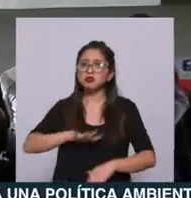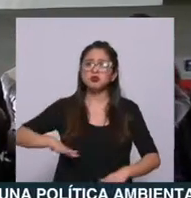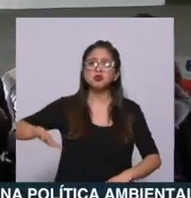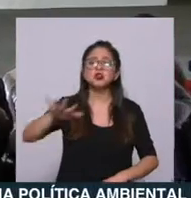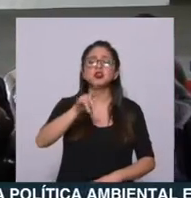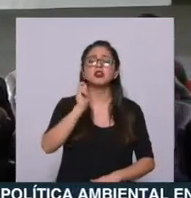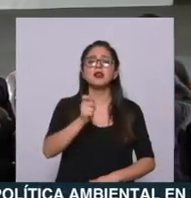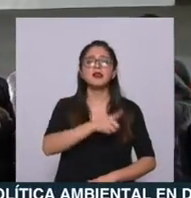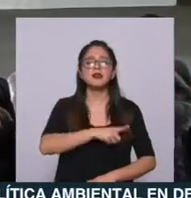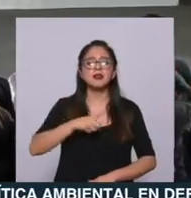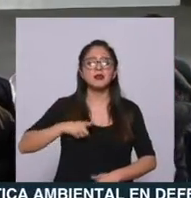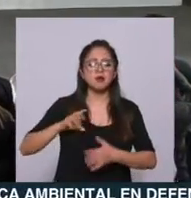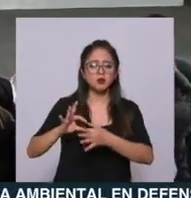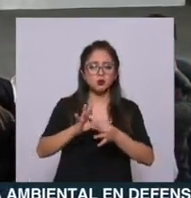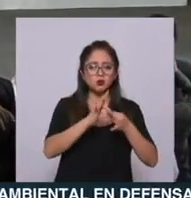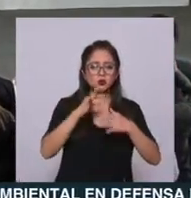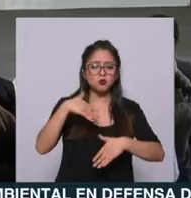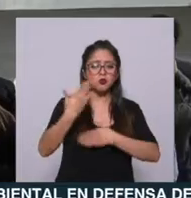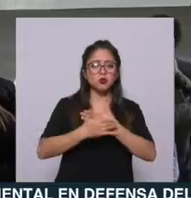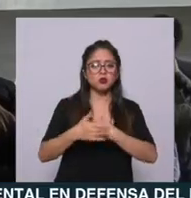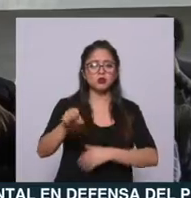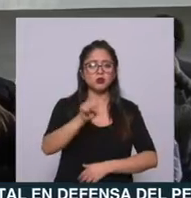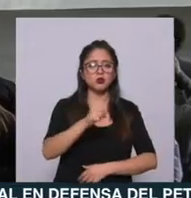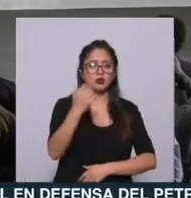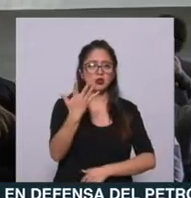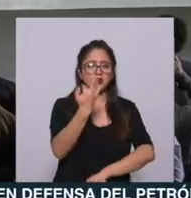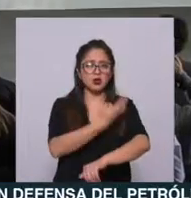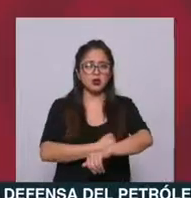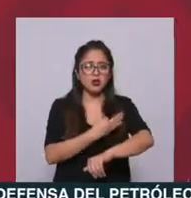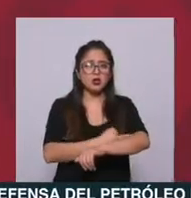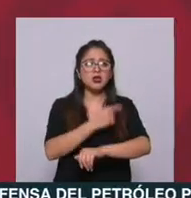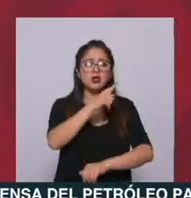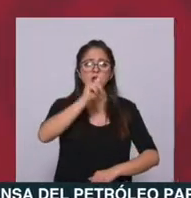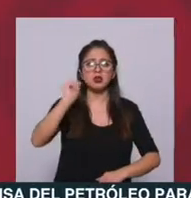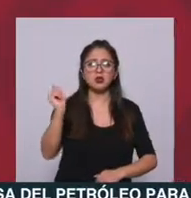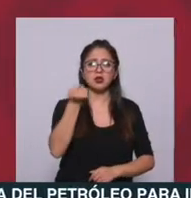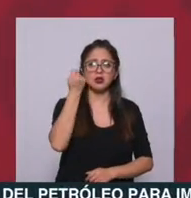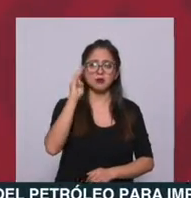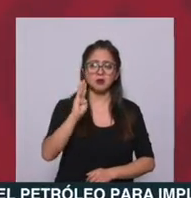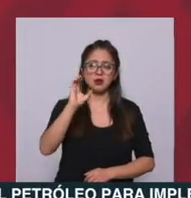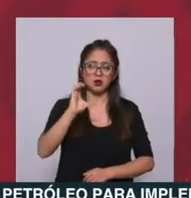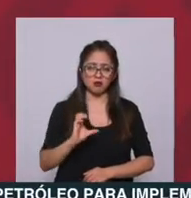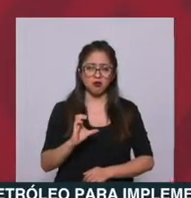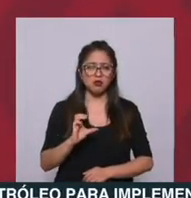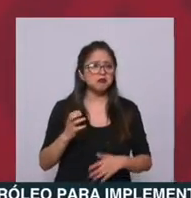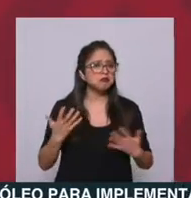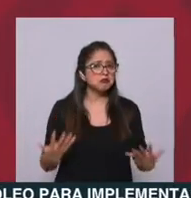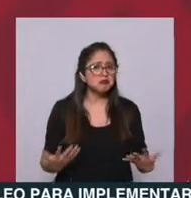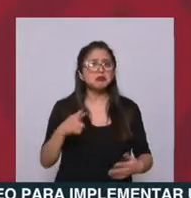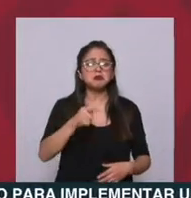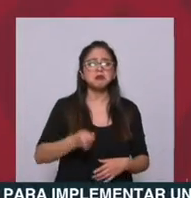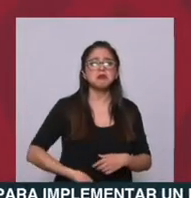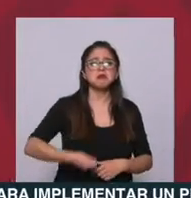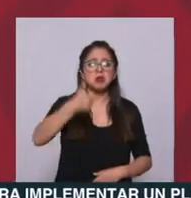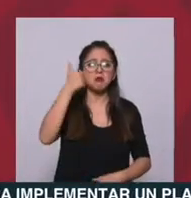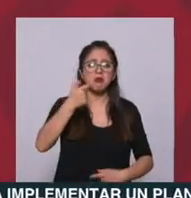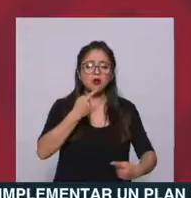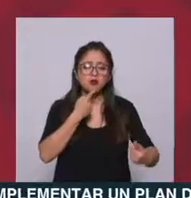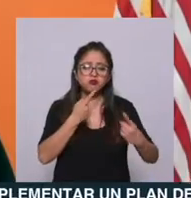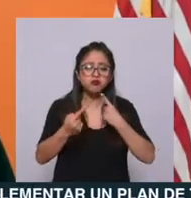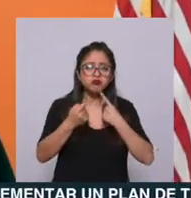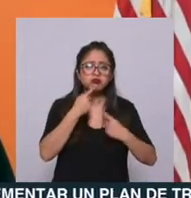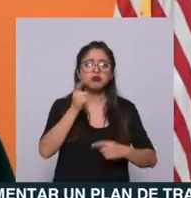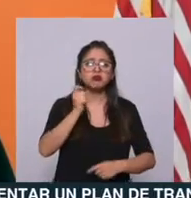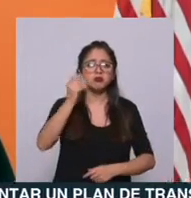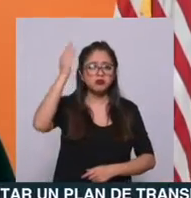acto de unidad el próximo sábado a las 5 de la tarde en Tijuana, Baja California. Las acciones se dan tras las primeras negociaciones que